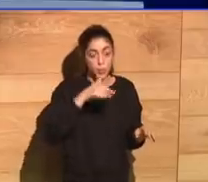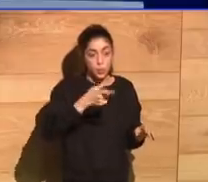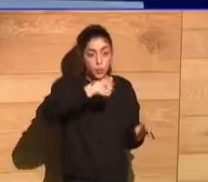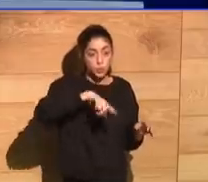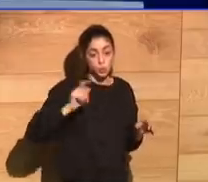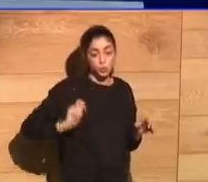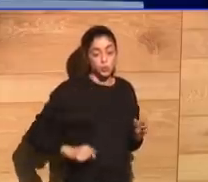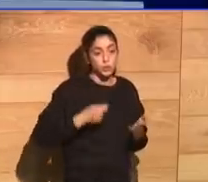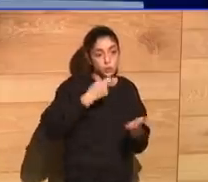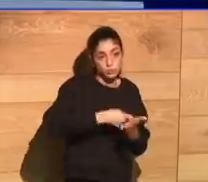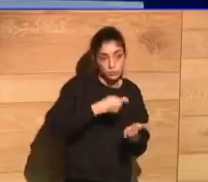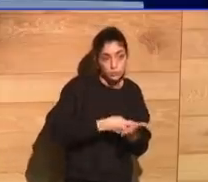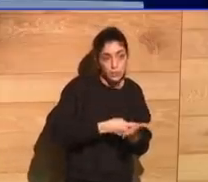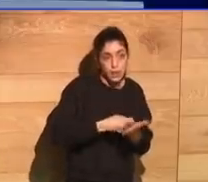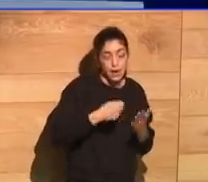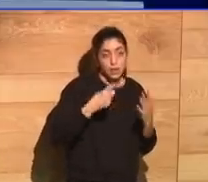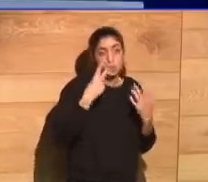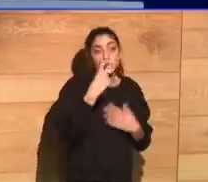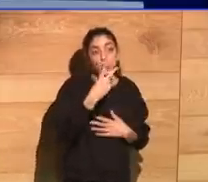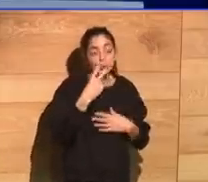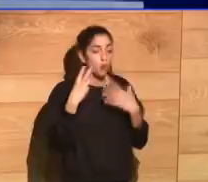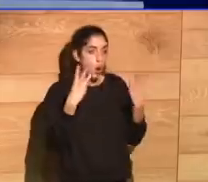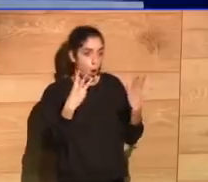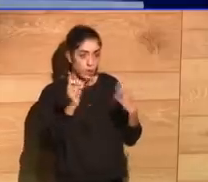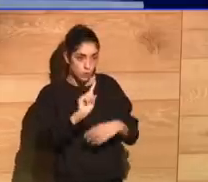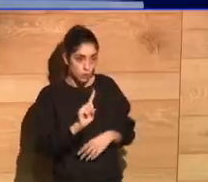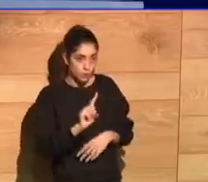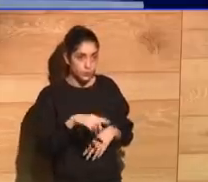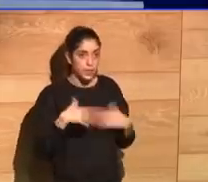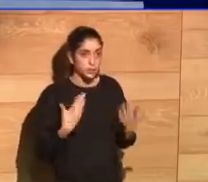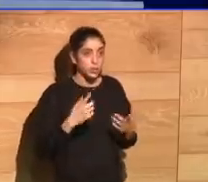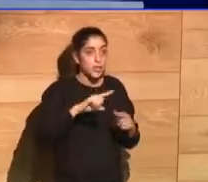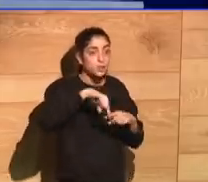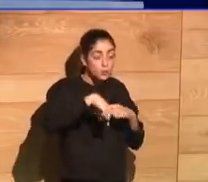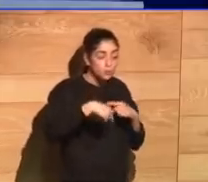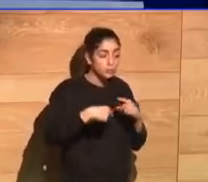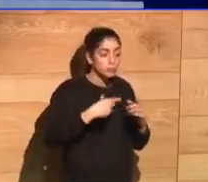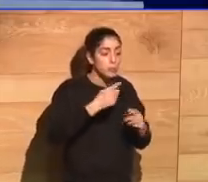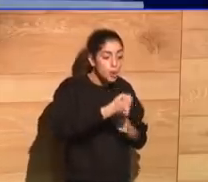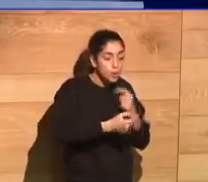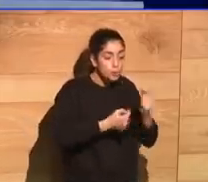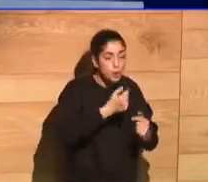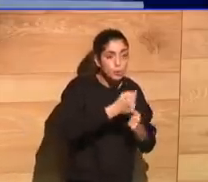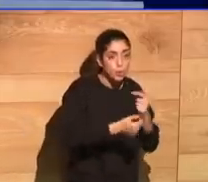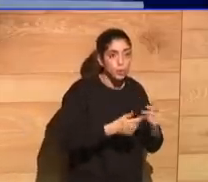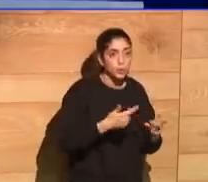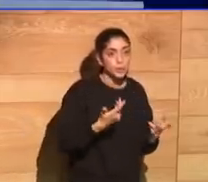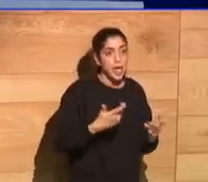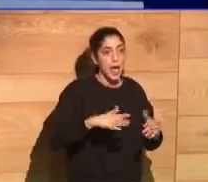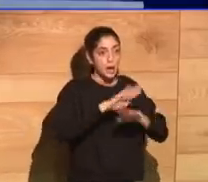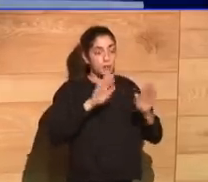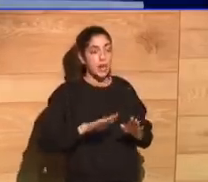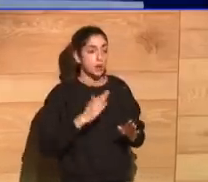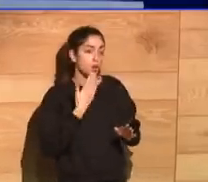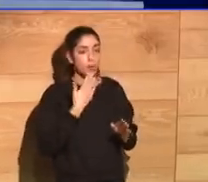estos, podemos pagar 2 de estos. Y de hecho se ha ido reproduciendo después con los sucesivos Supermanes. Casi siempre eran debutantes. Entre otras